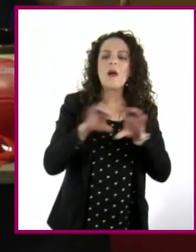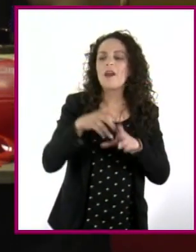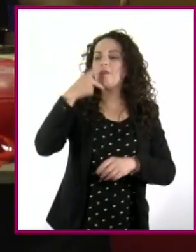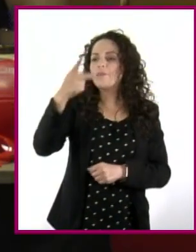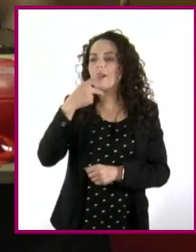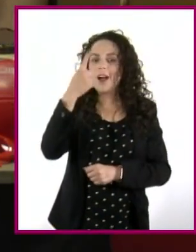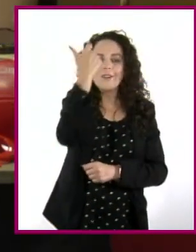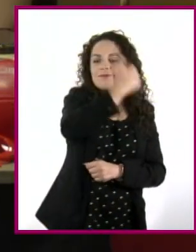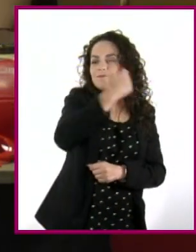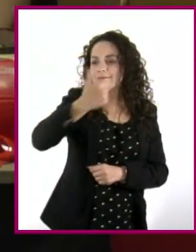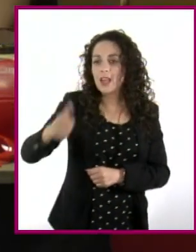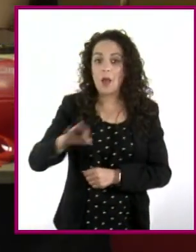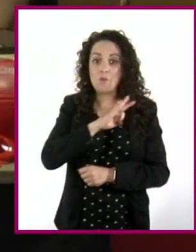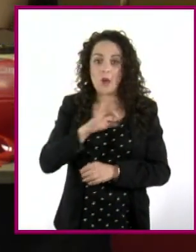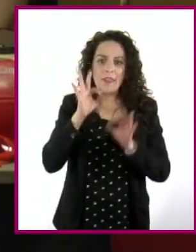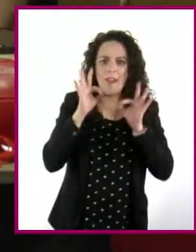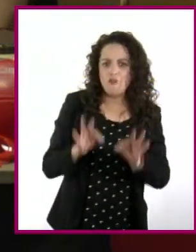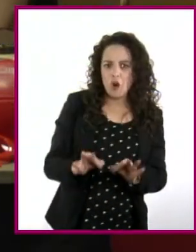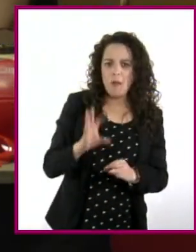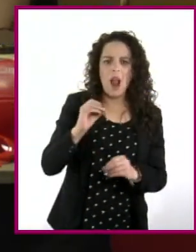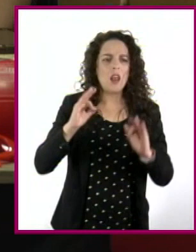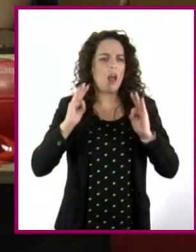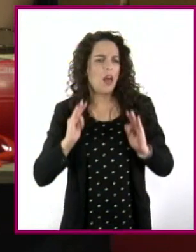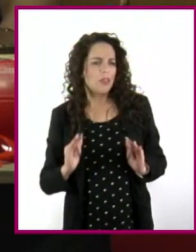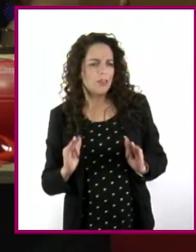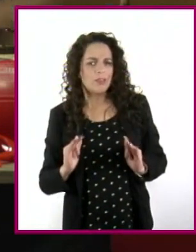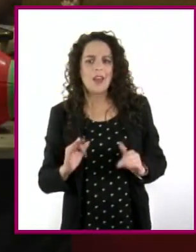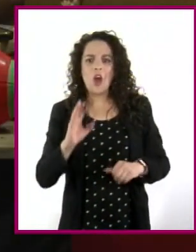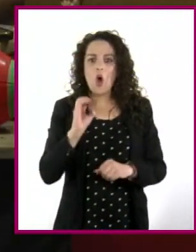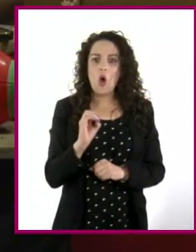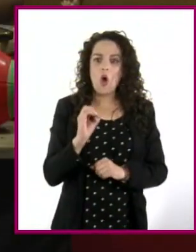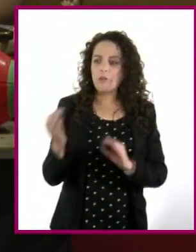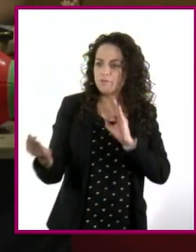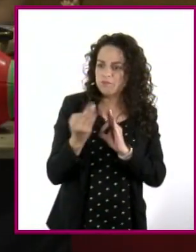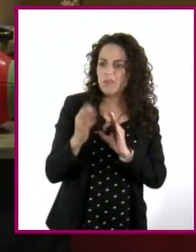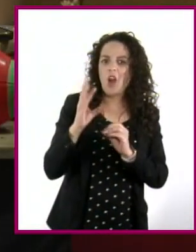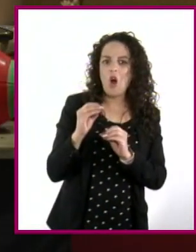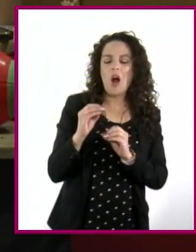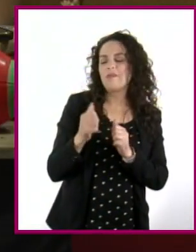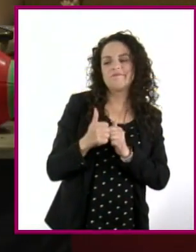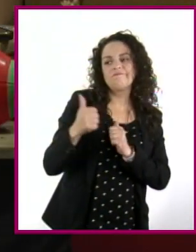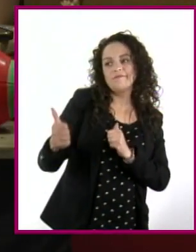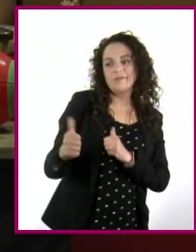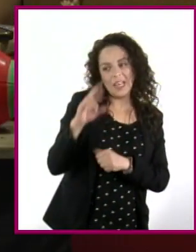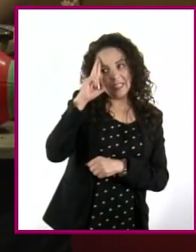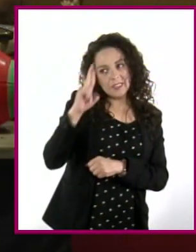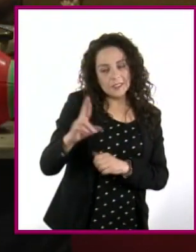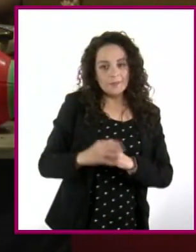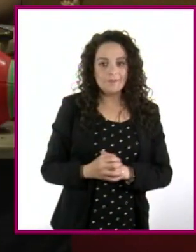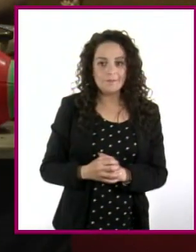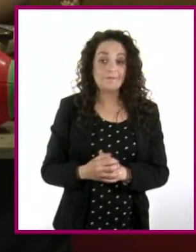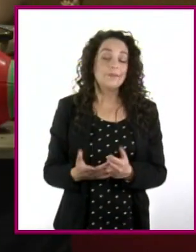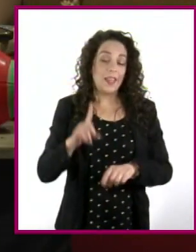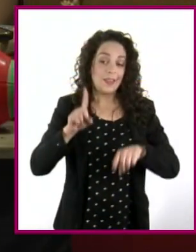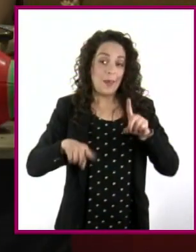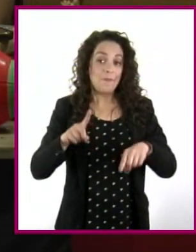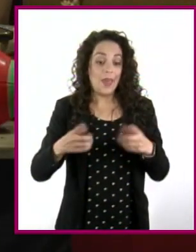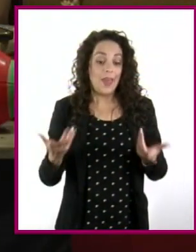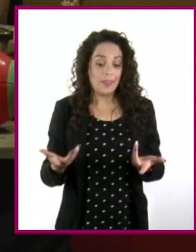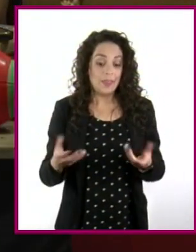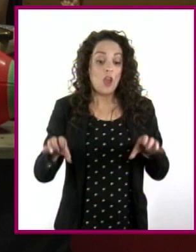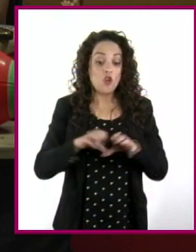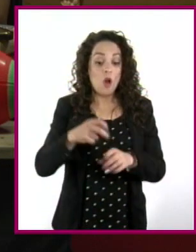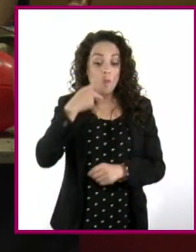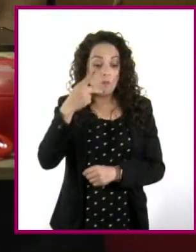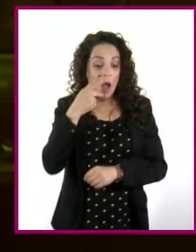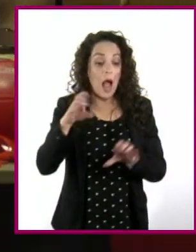Puede ser formal o relajado, cercano o distante. Los estilos de comunicación establecen a partir de cómo se habla y cómo son enviados